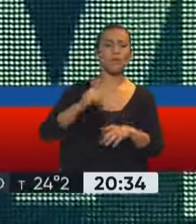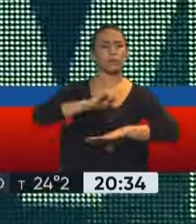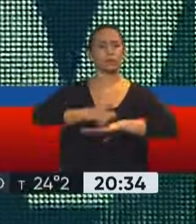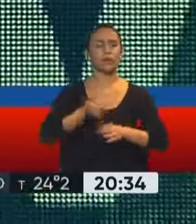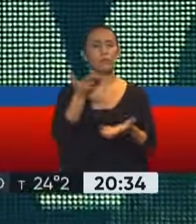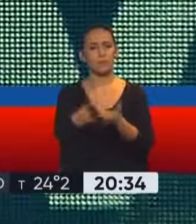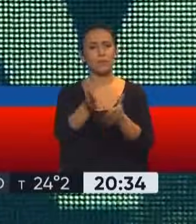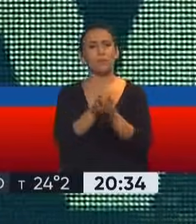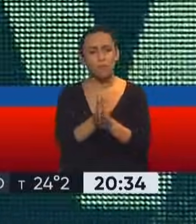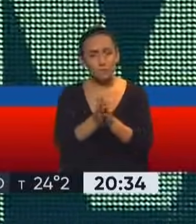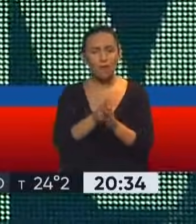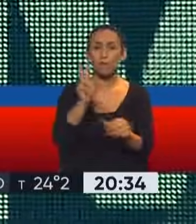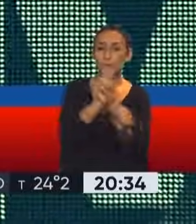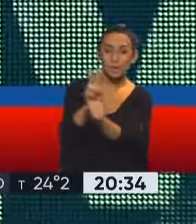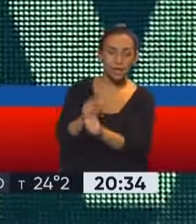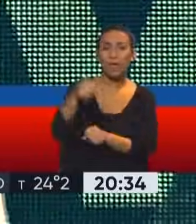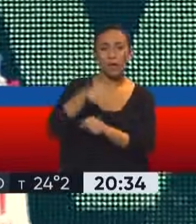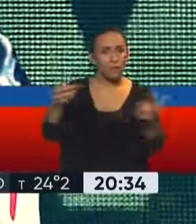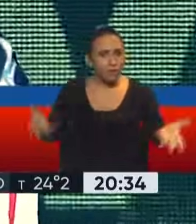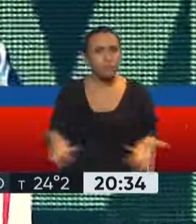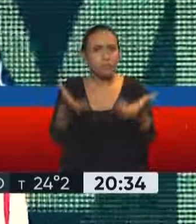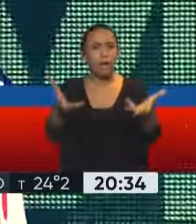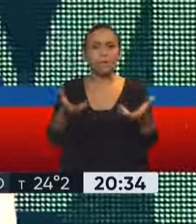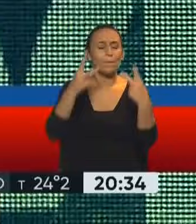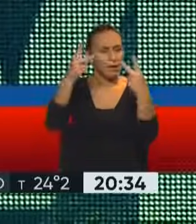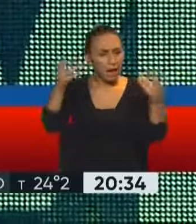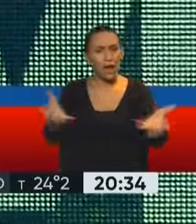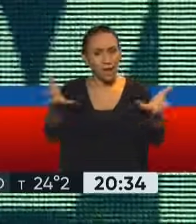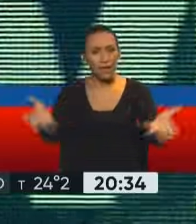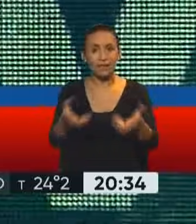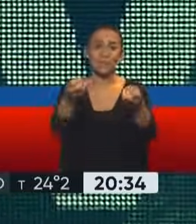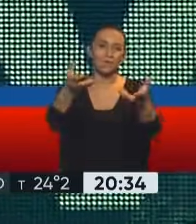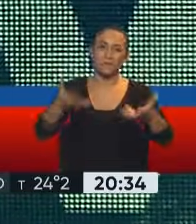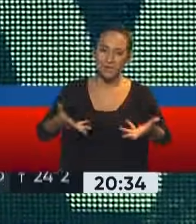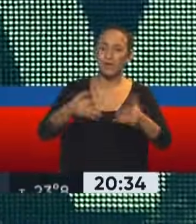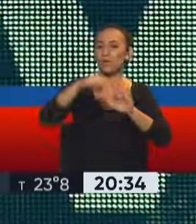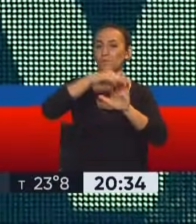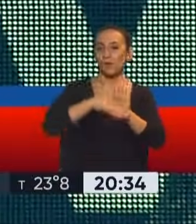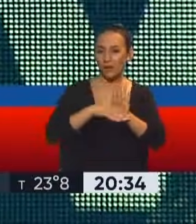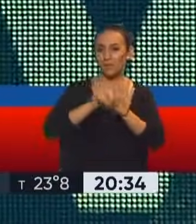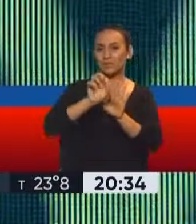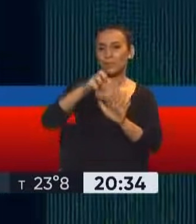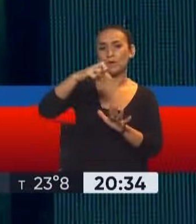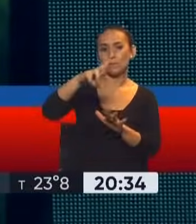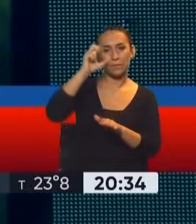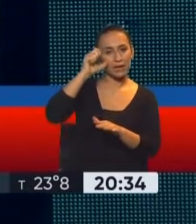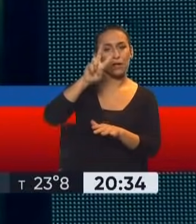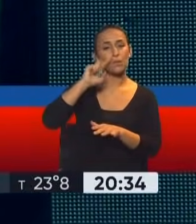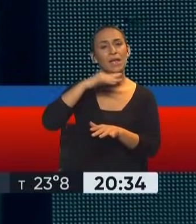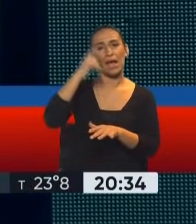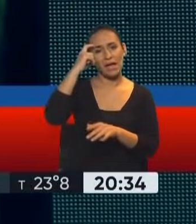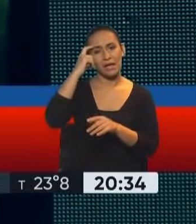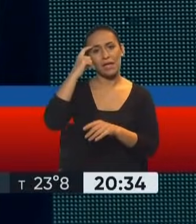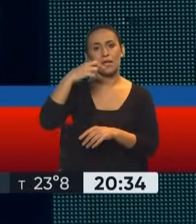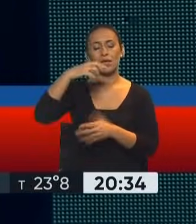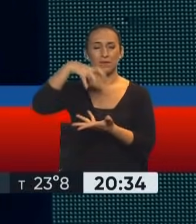queremos convocar a salir, queremos convocarlos a viajar, así que bienvenidos al programa Previaje PAMI. Y significa